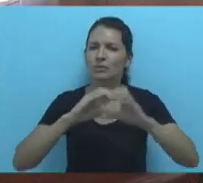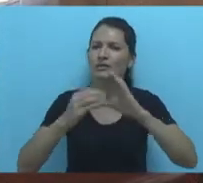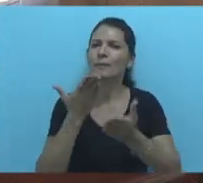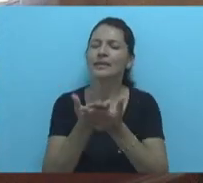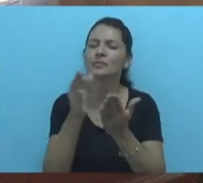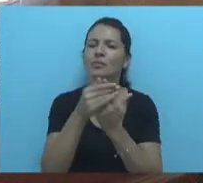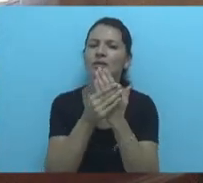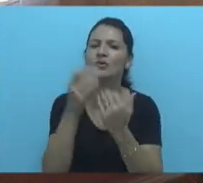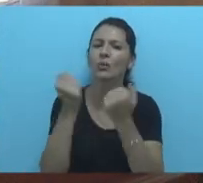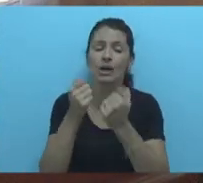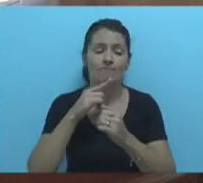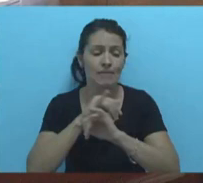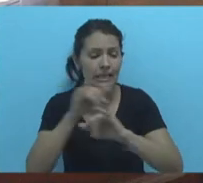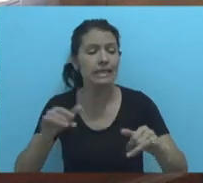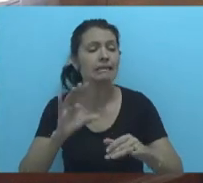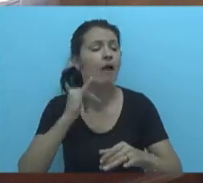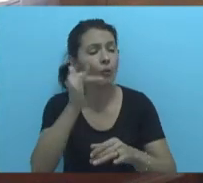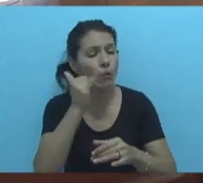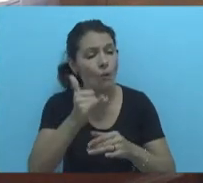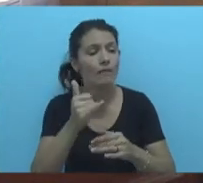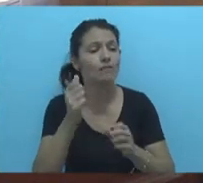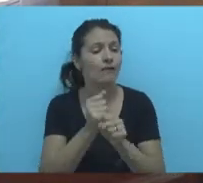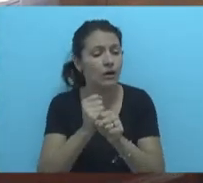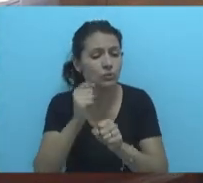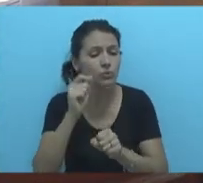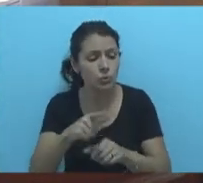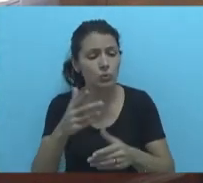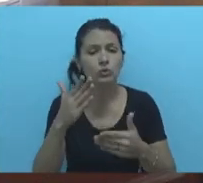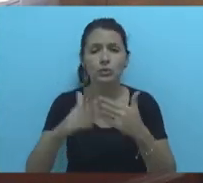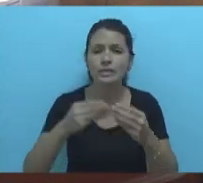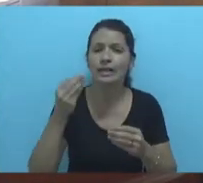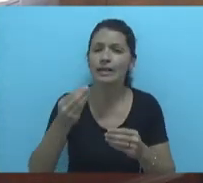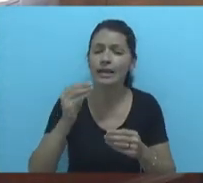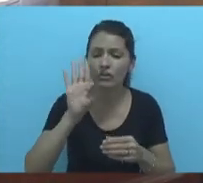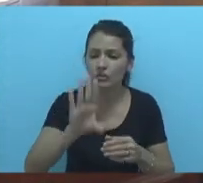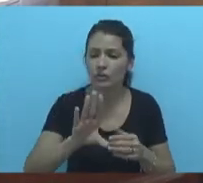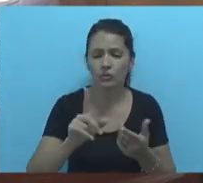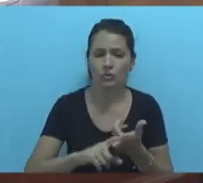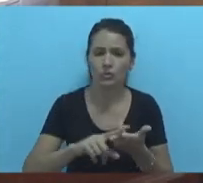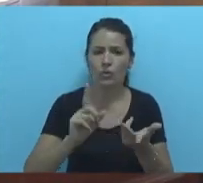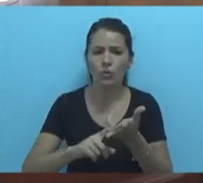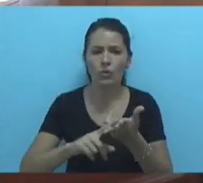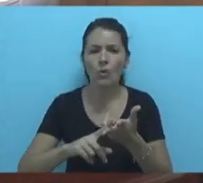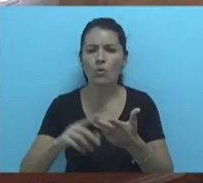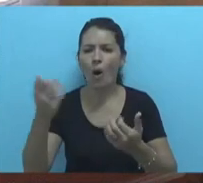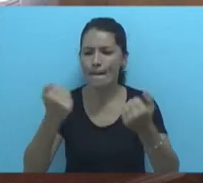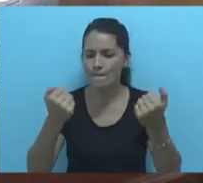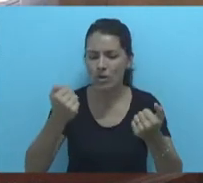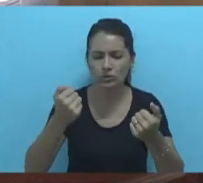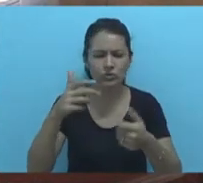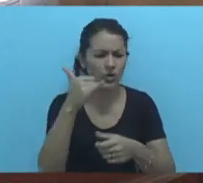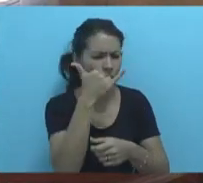Ministerio de Seguridad explicaciones e información respecto de qué medidas van a llevar adelante, cómo está funcionando el patrullaje y la